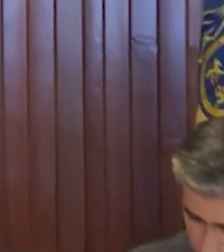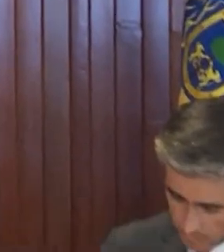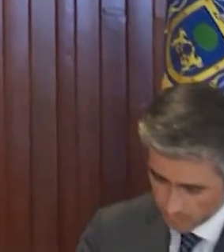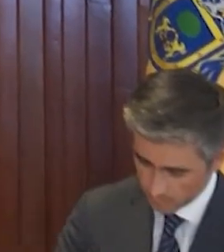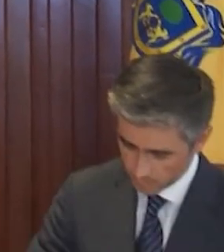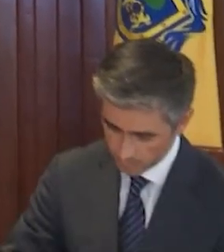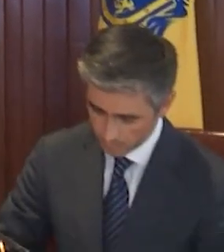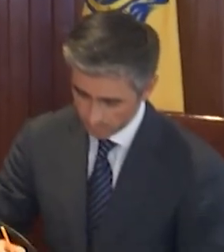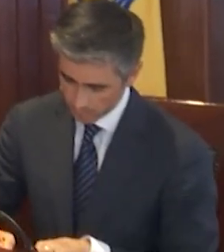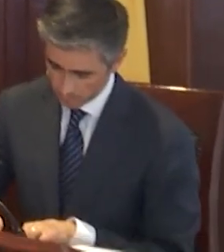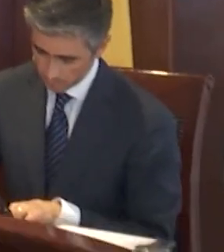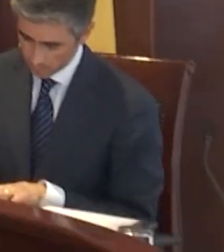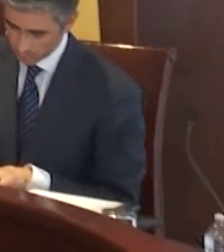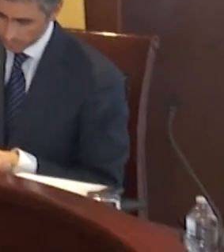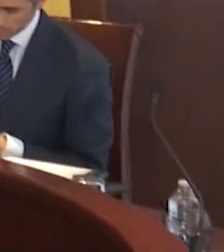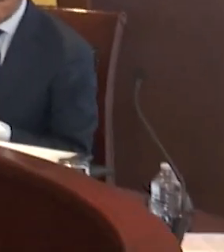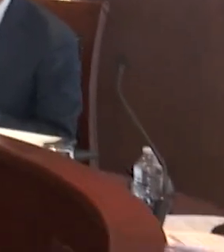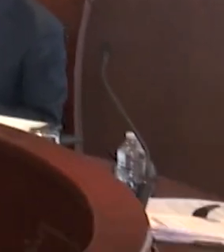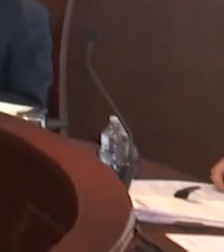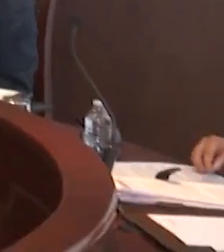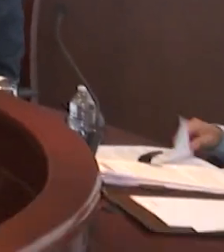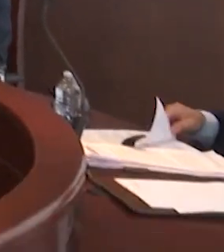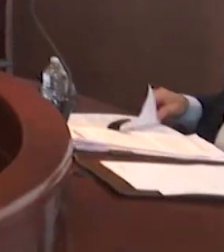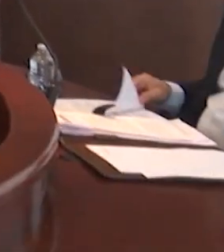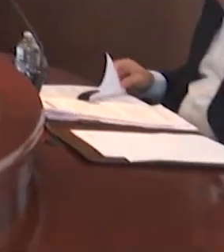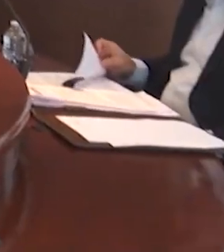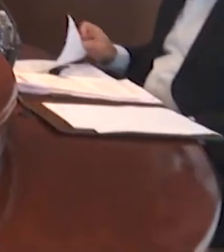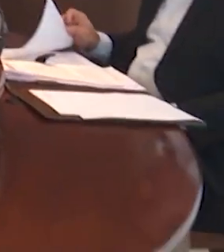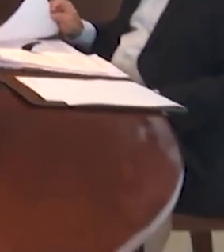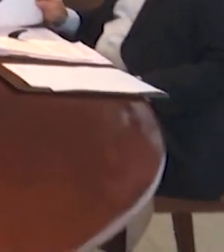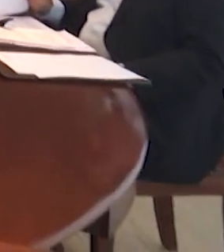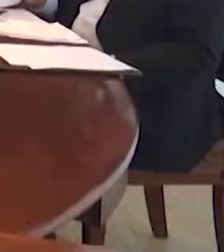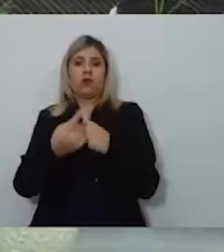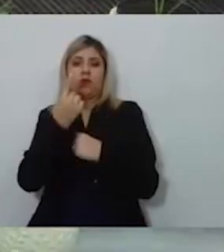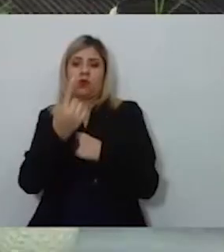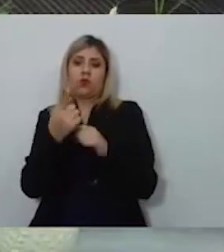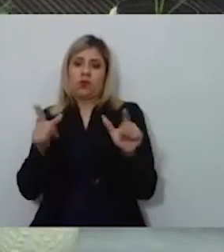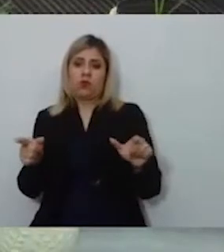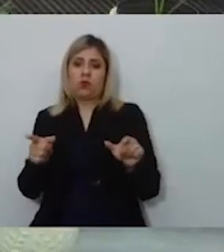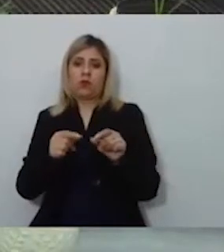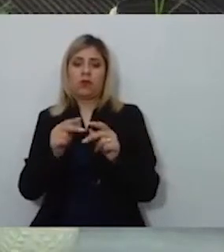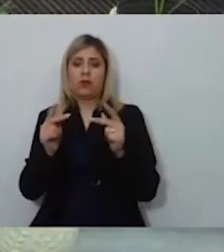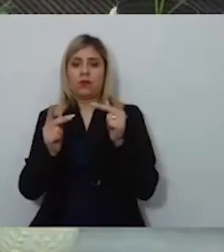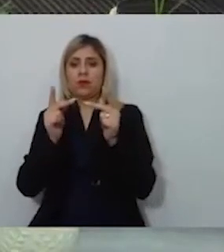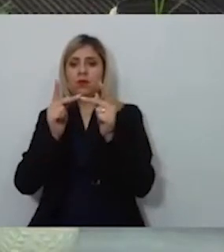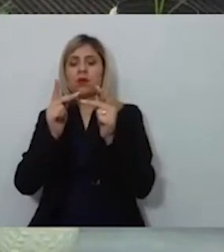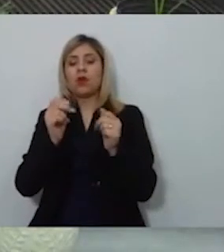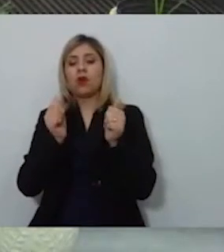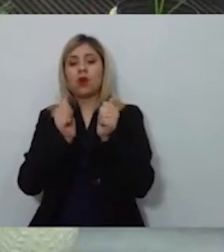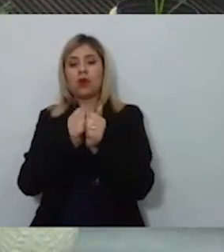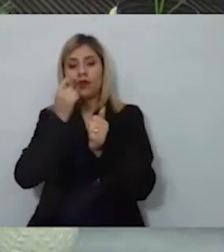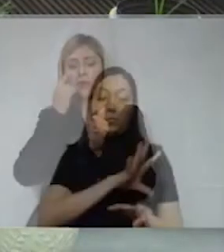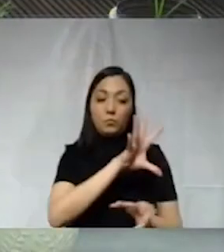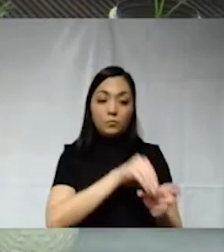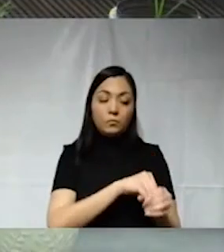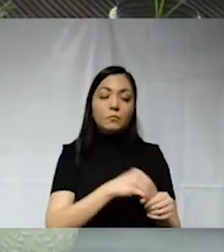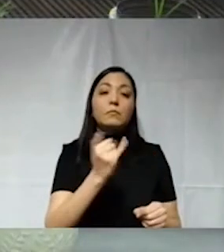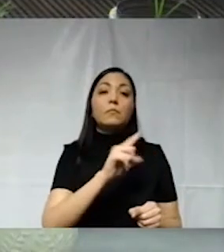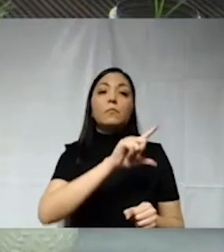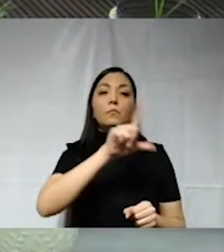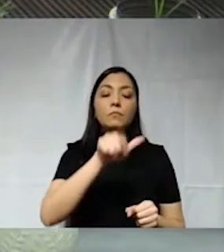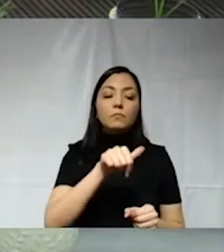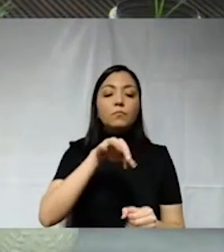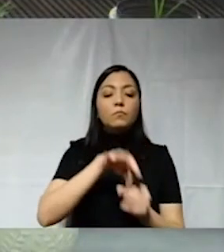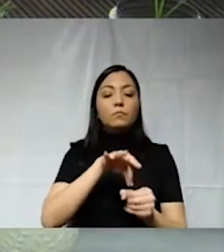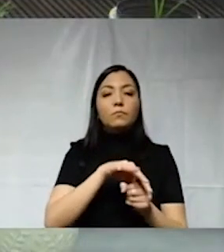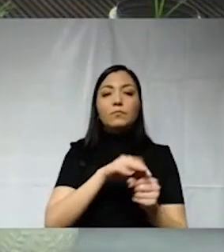luego de que el tribunal electoral del estado determinó que la coalición sigamos haciendo historia en Jalisco acate la regla de paridad de